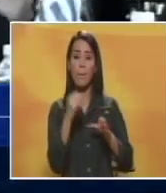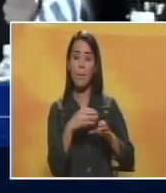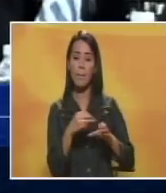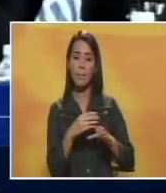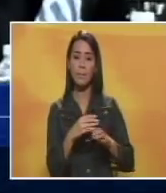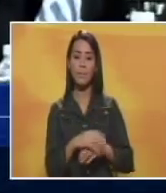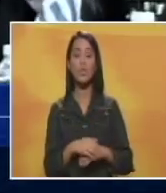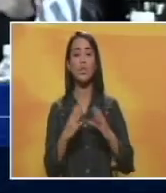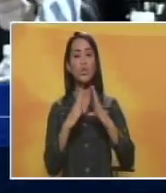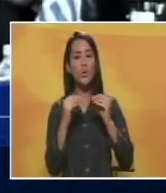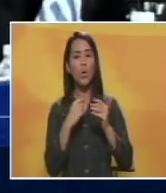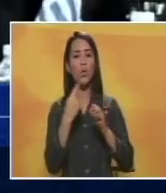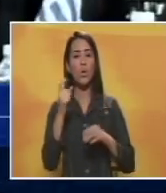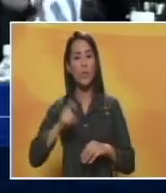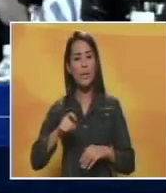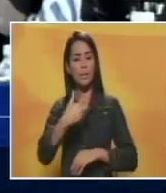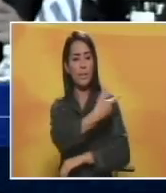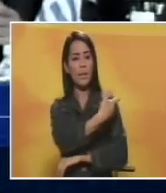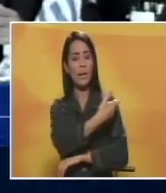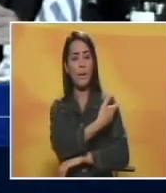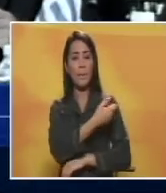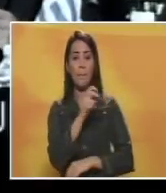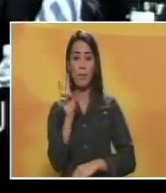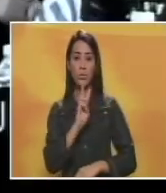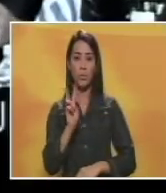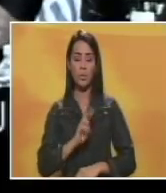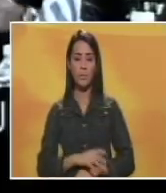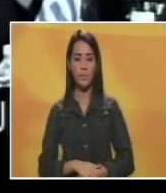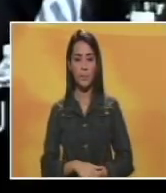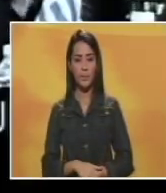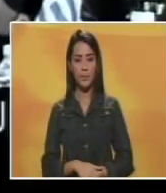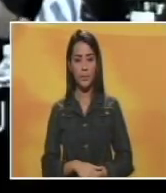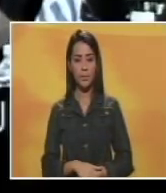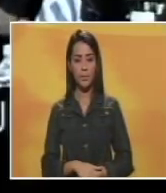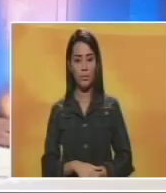los recursos para la vacunación en Venezuela.